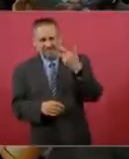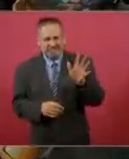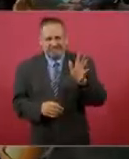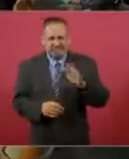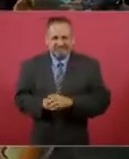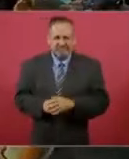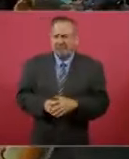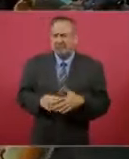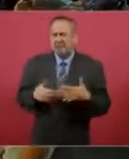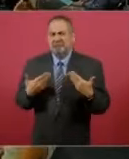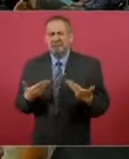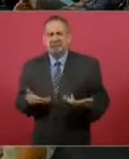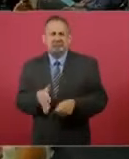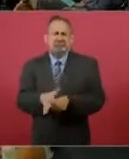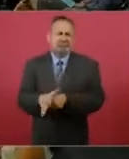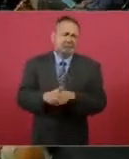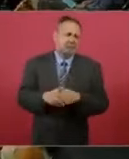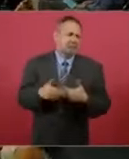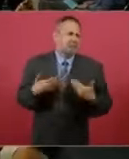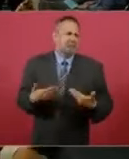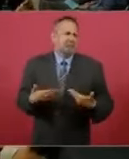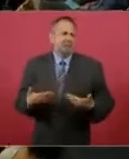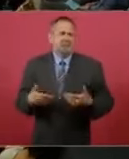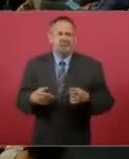me la paso muy bien con